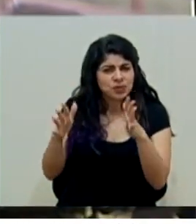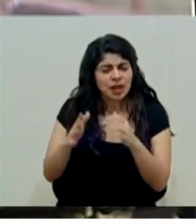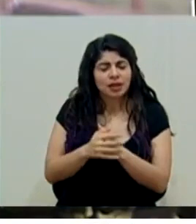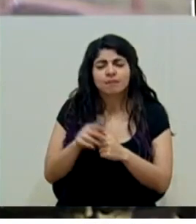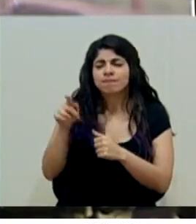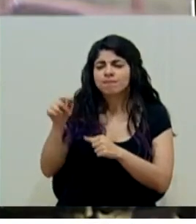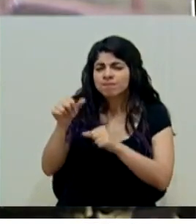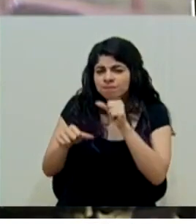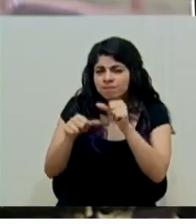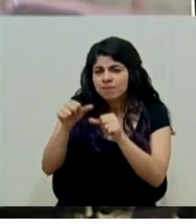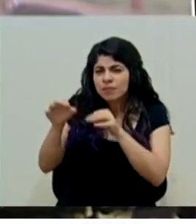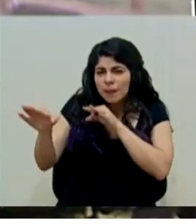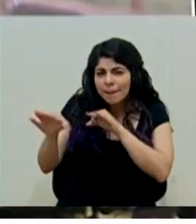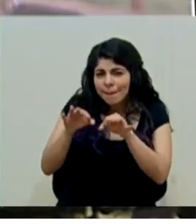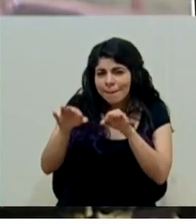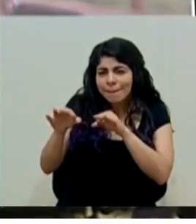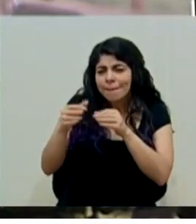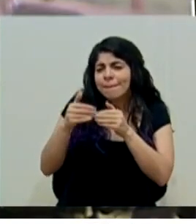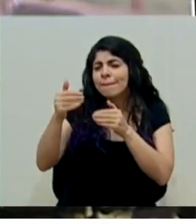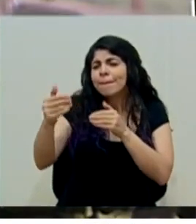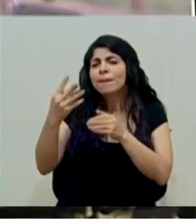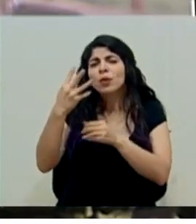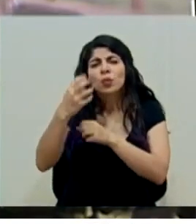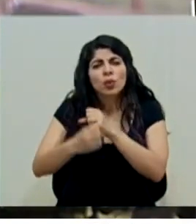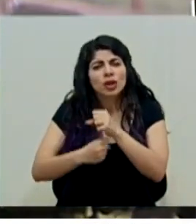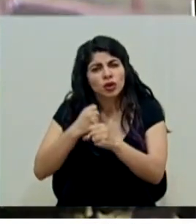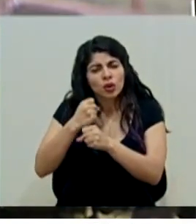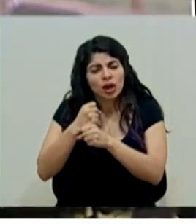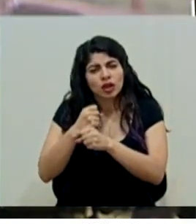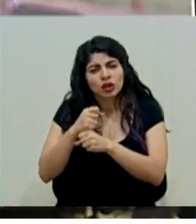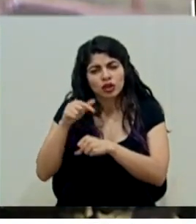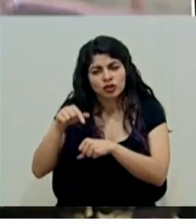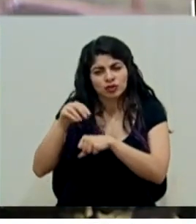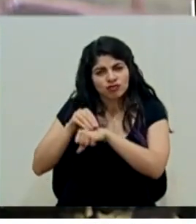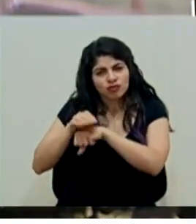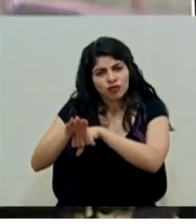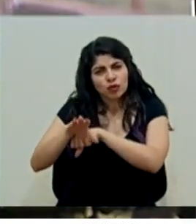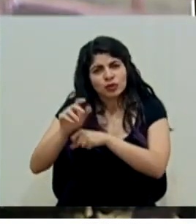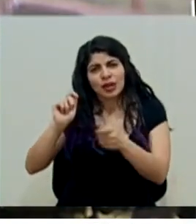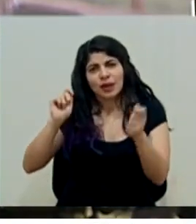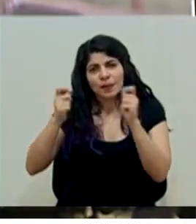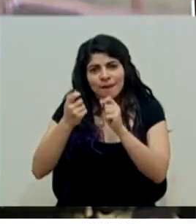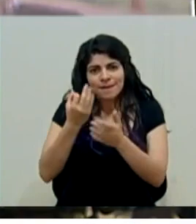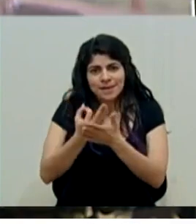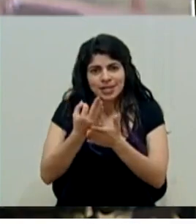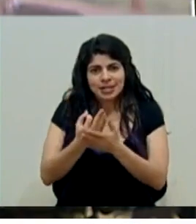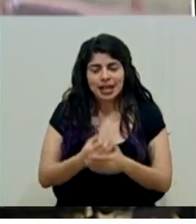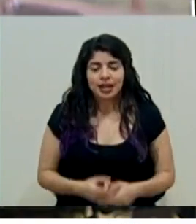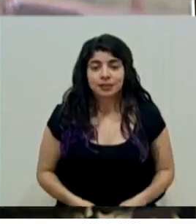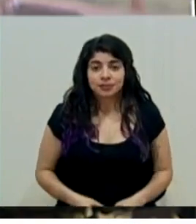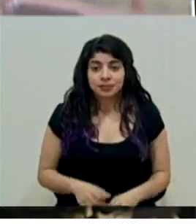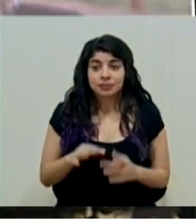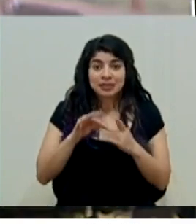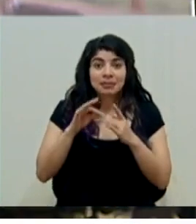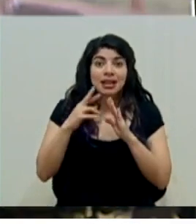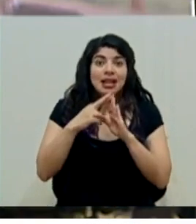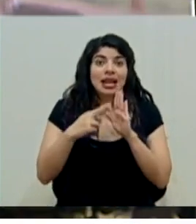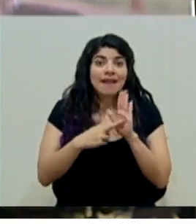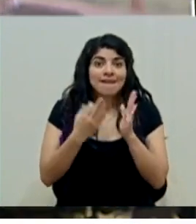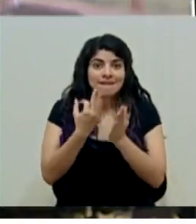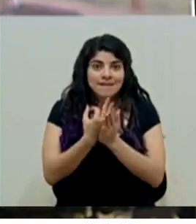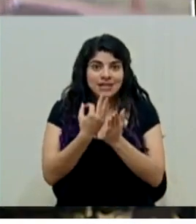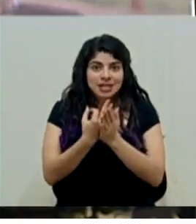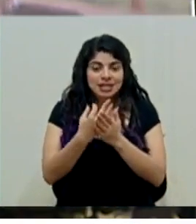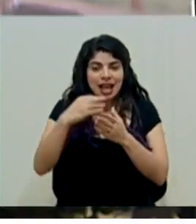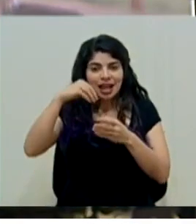se ha esmerado en explicar el efecto a 4 años de la reforma fiscal, en este caso de la regla fiscal,